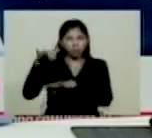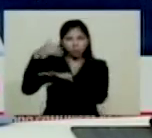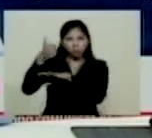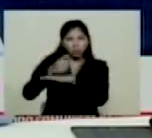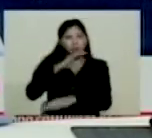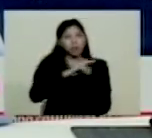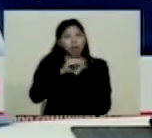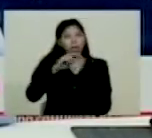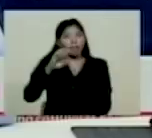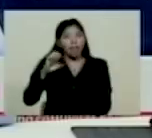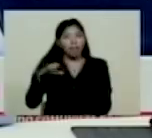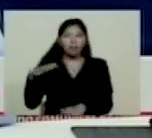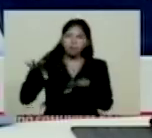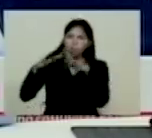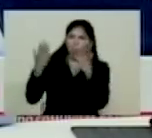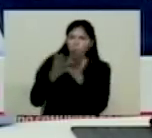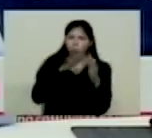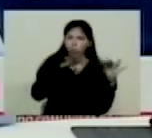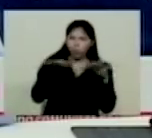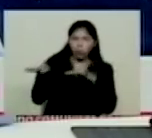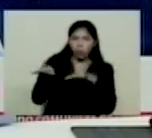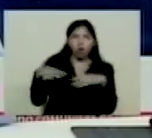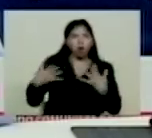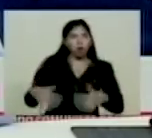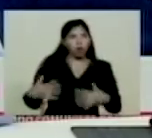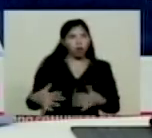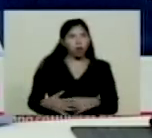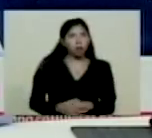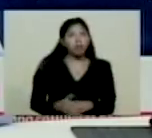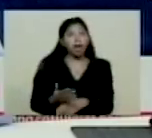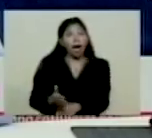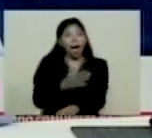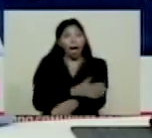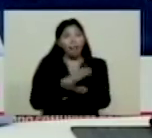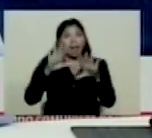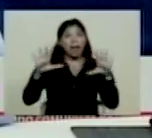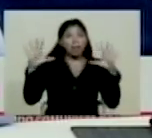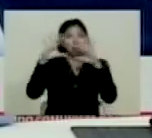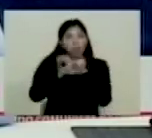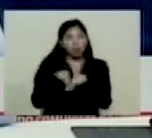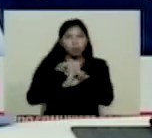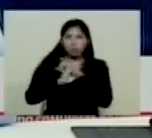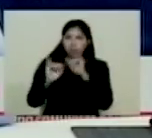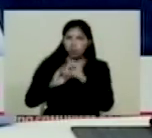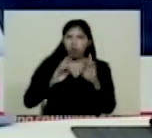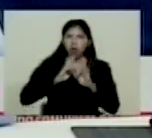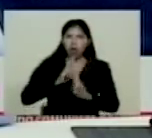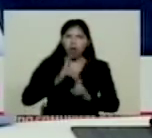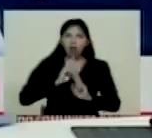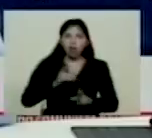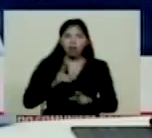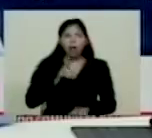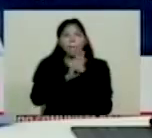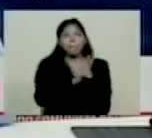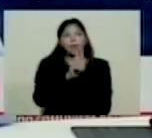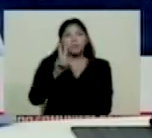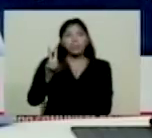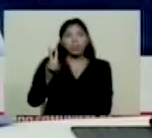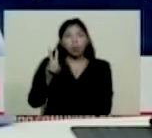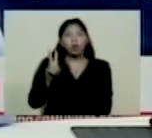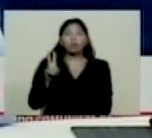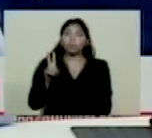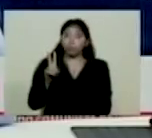al mundo entero. Antes de las 10 de la noche ya estaban los resultados de 22 de las